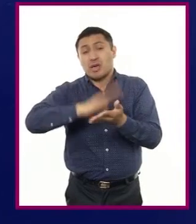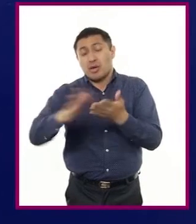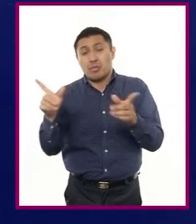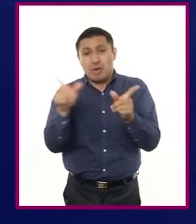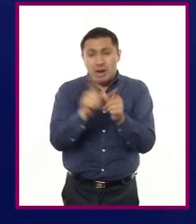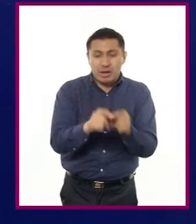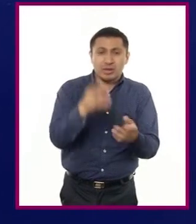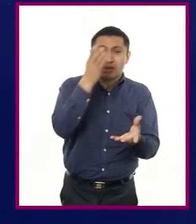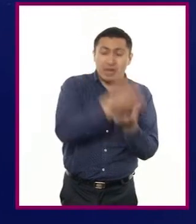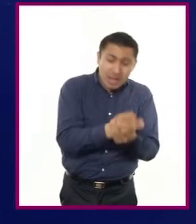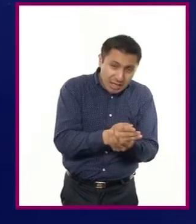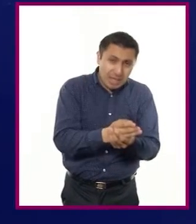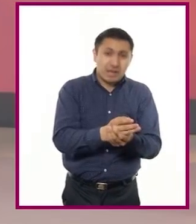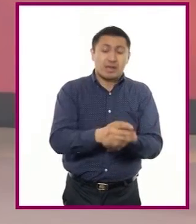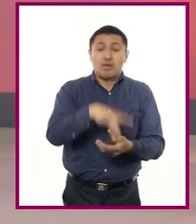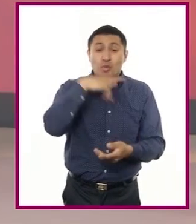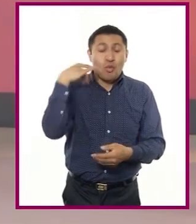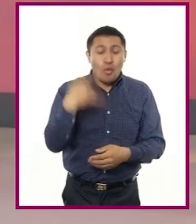taquitos, picositos.